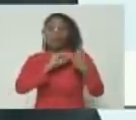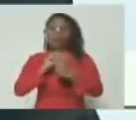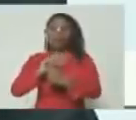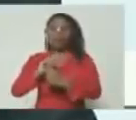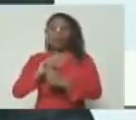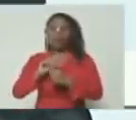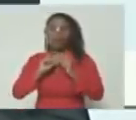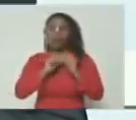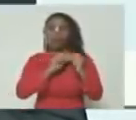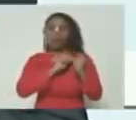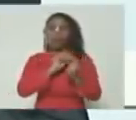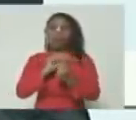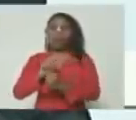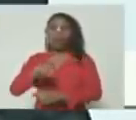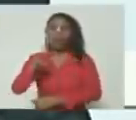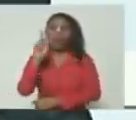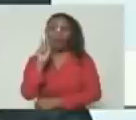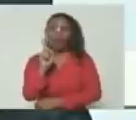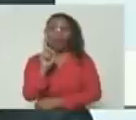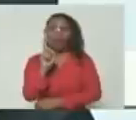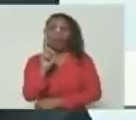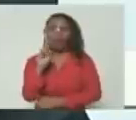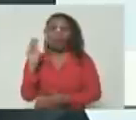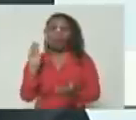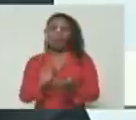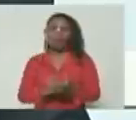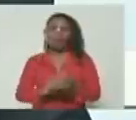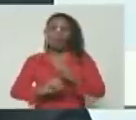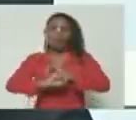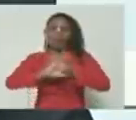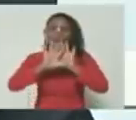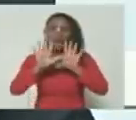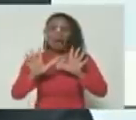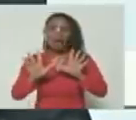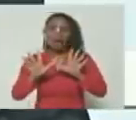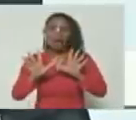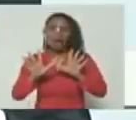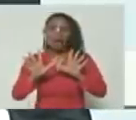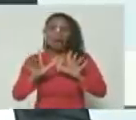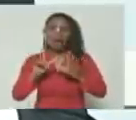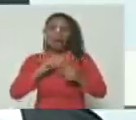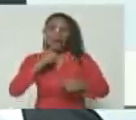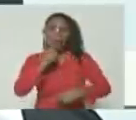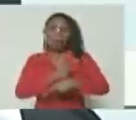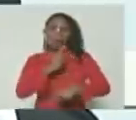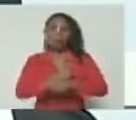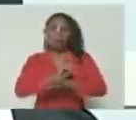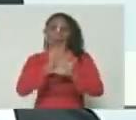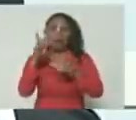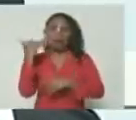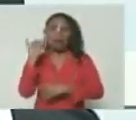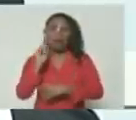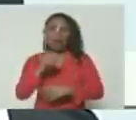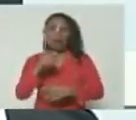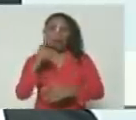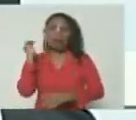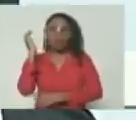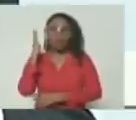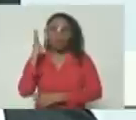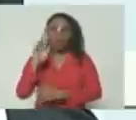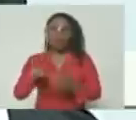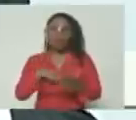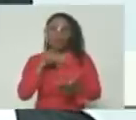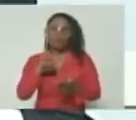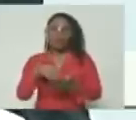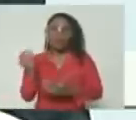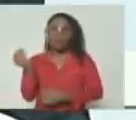debatir. Una de las posiciones claras y de las competencias claras que tiene la Asamblea Nacional es que,